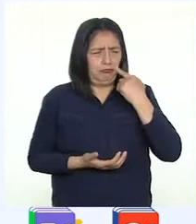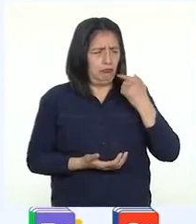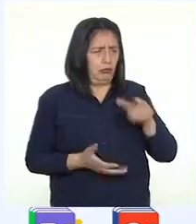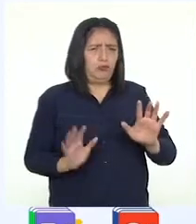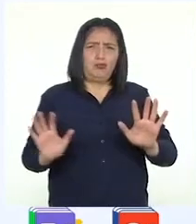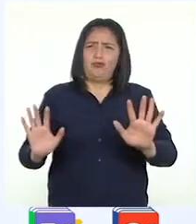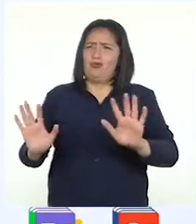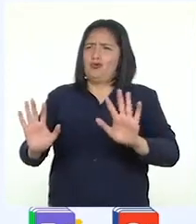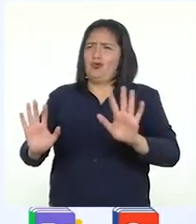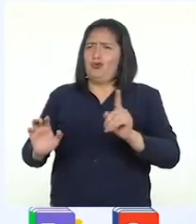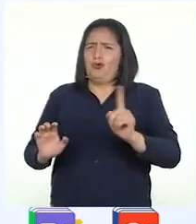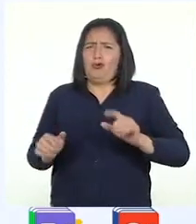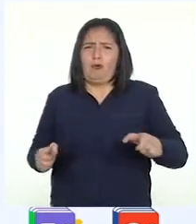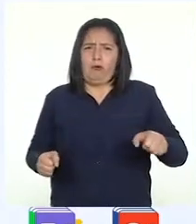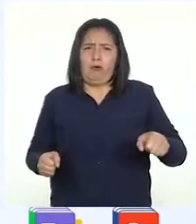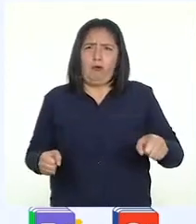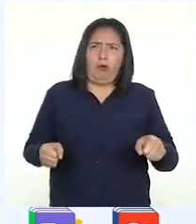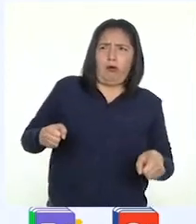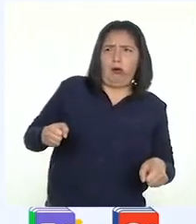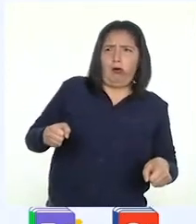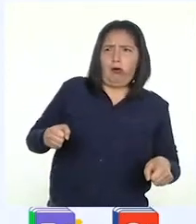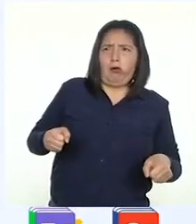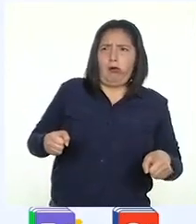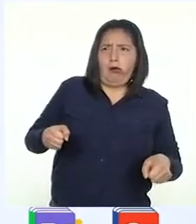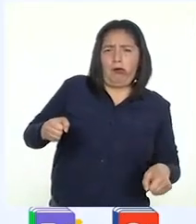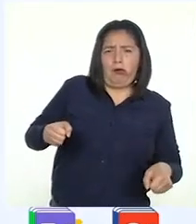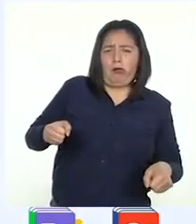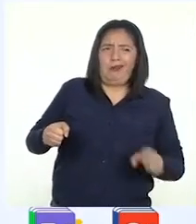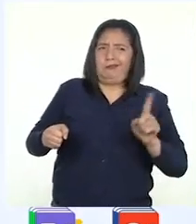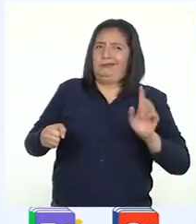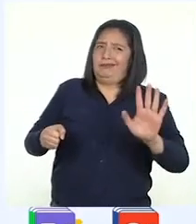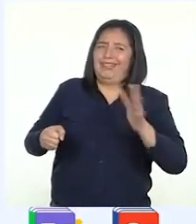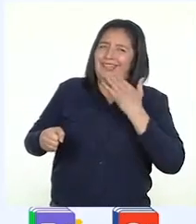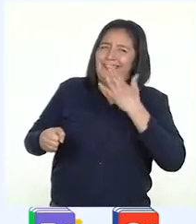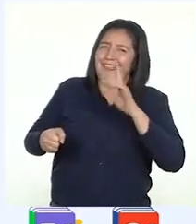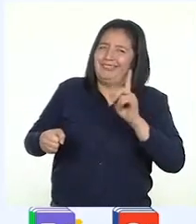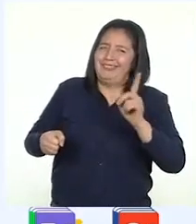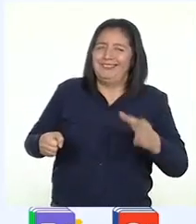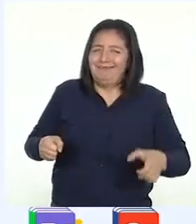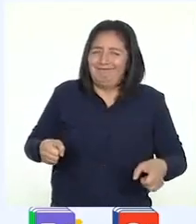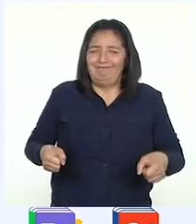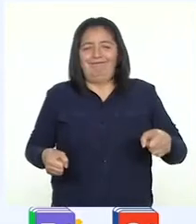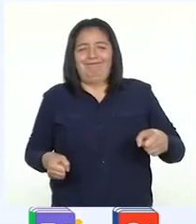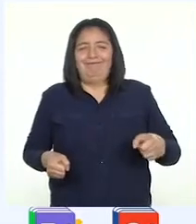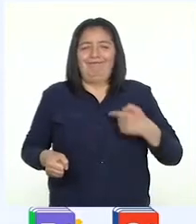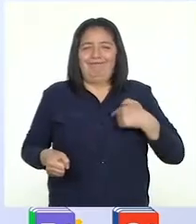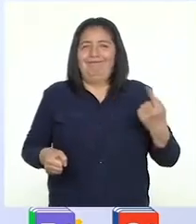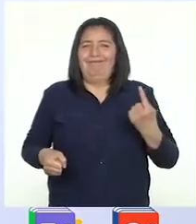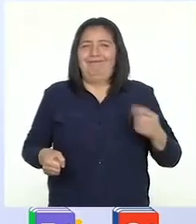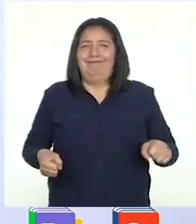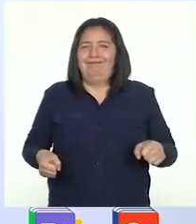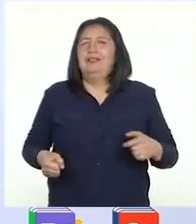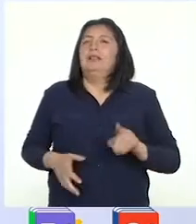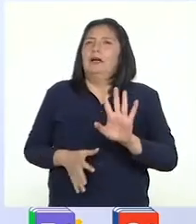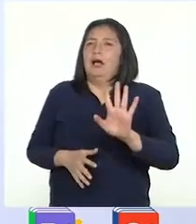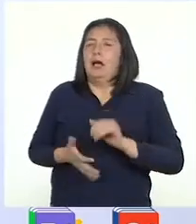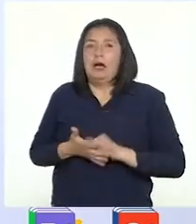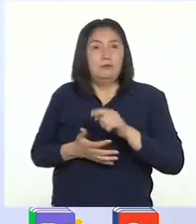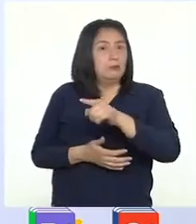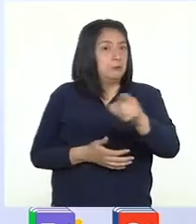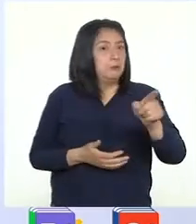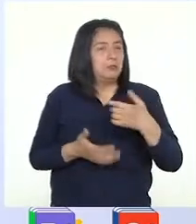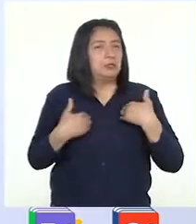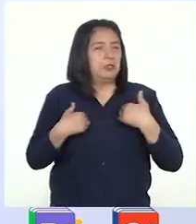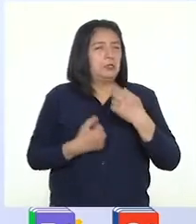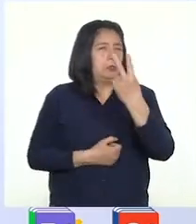se niega porque esto desequilibraría su carga, así que le agradece pero decide hacerlo solo. Les tengo para